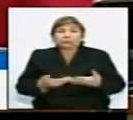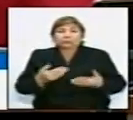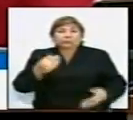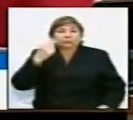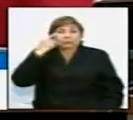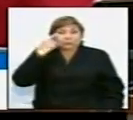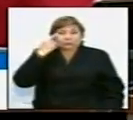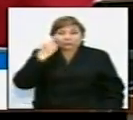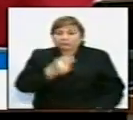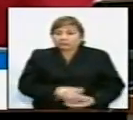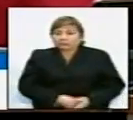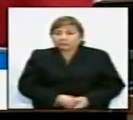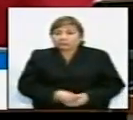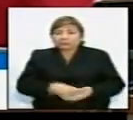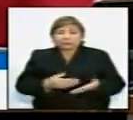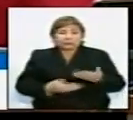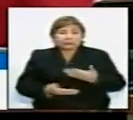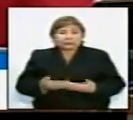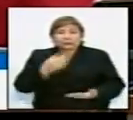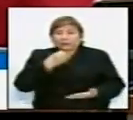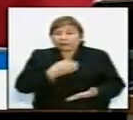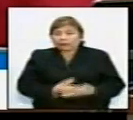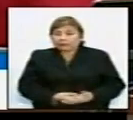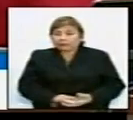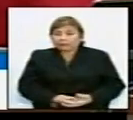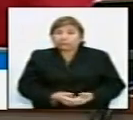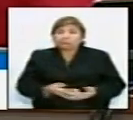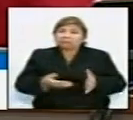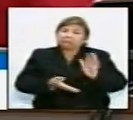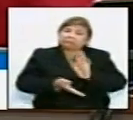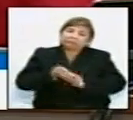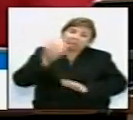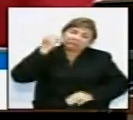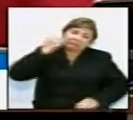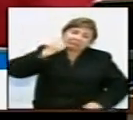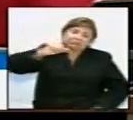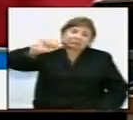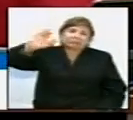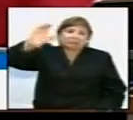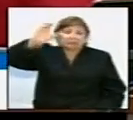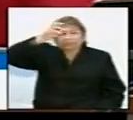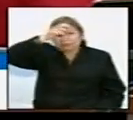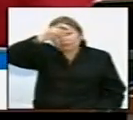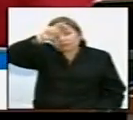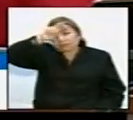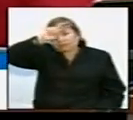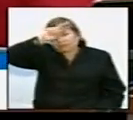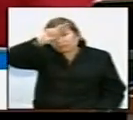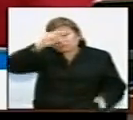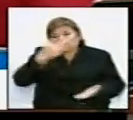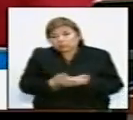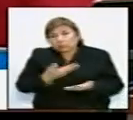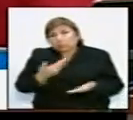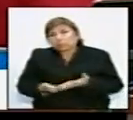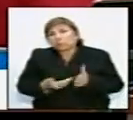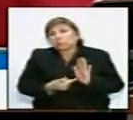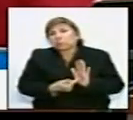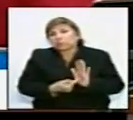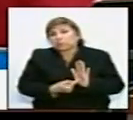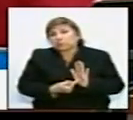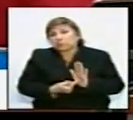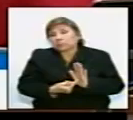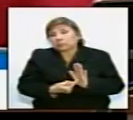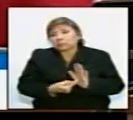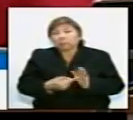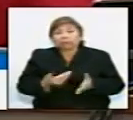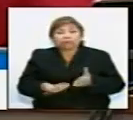chino, tuvimos una reunión y finalmente viajó a Cusco también. Y ahí ha podido comprobar in situ, ha ido a